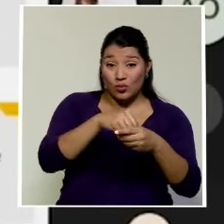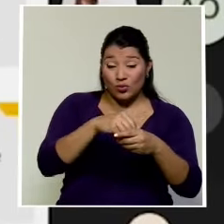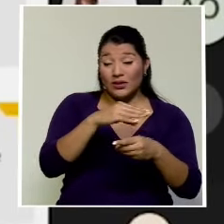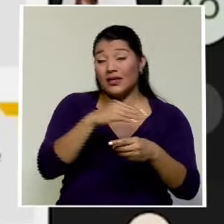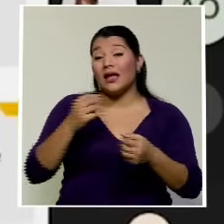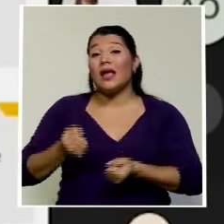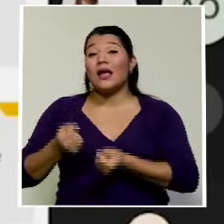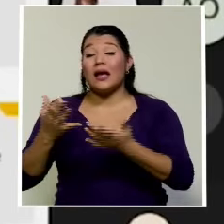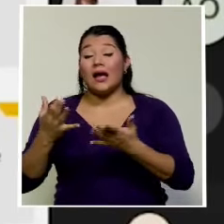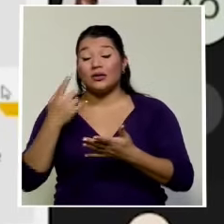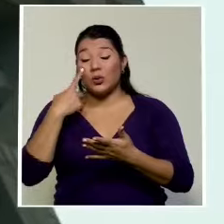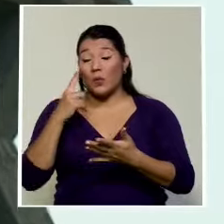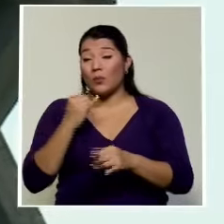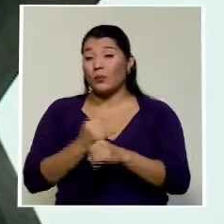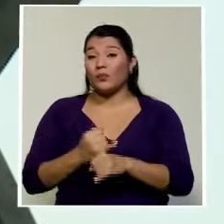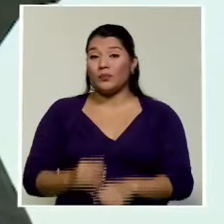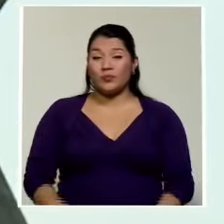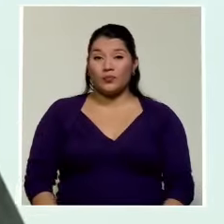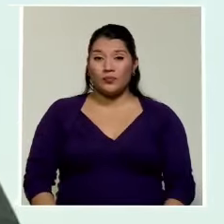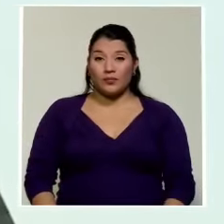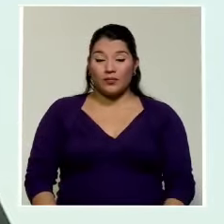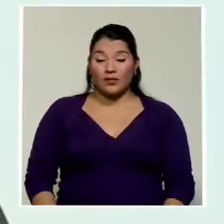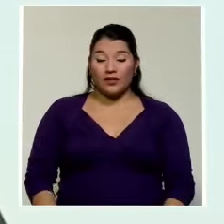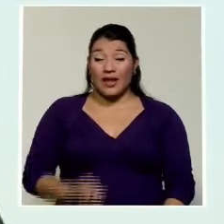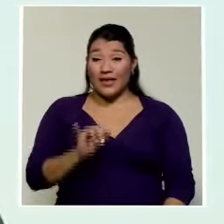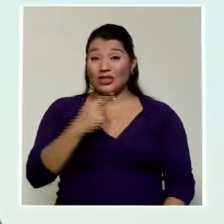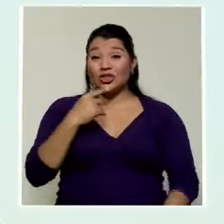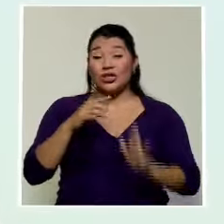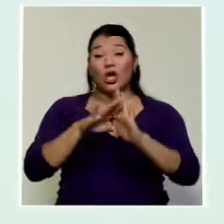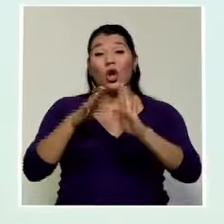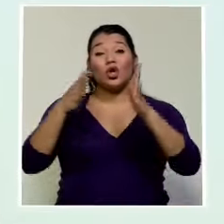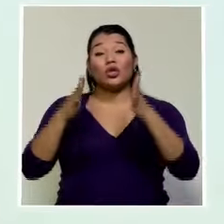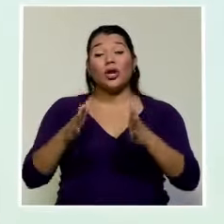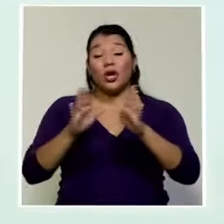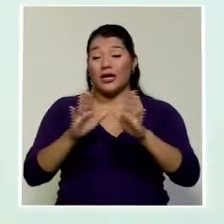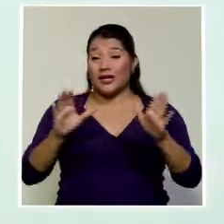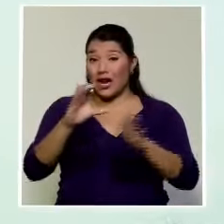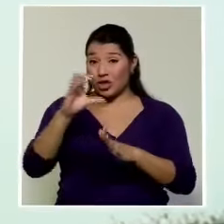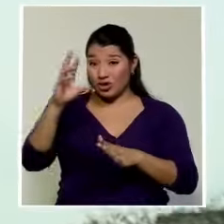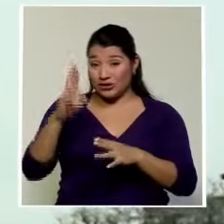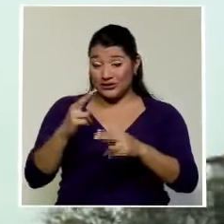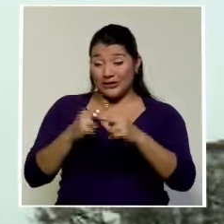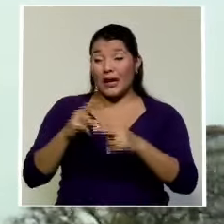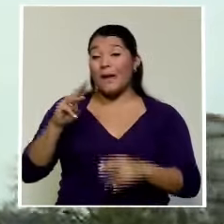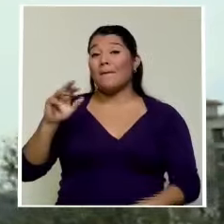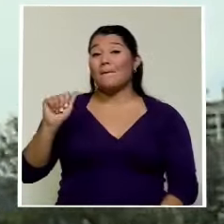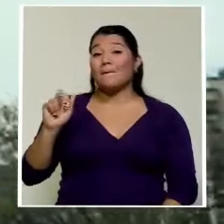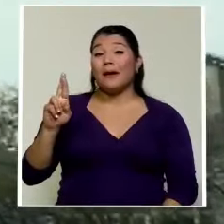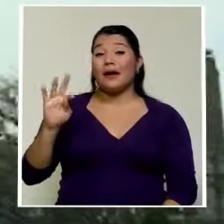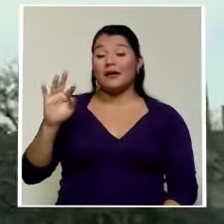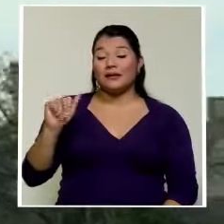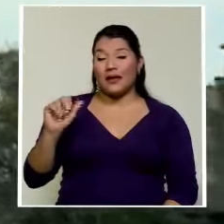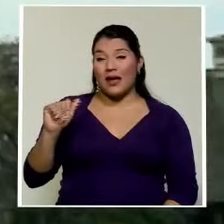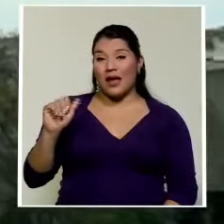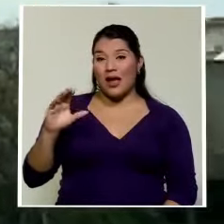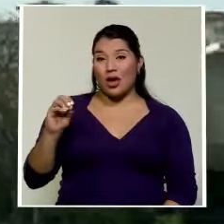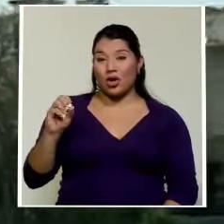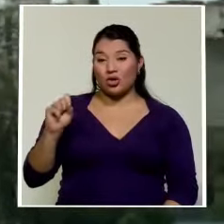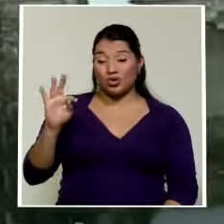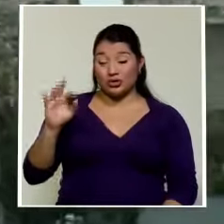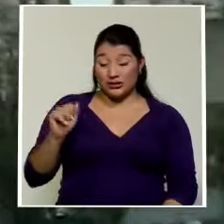ejecutados por esta institución. Así expuso la Contralora General de la República, Marta Acosta, la situación financiera que vive la Junta